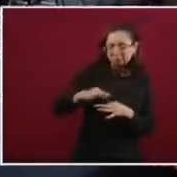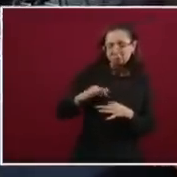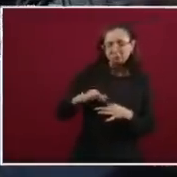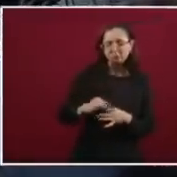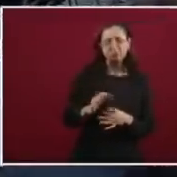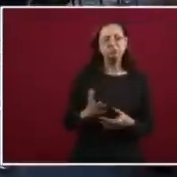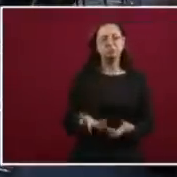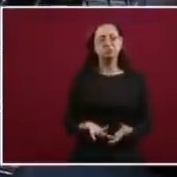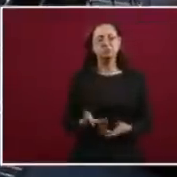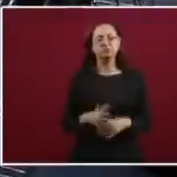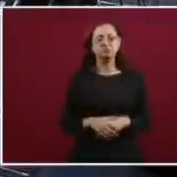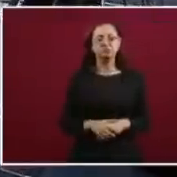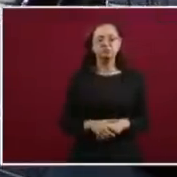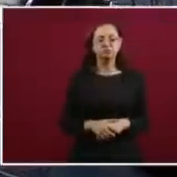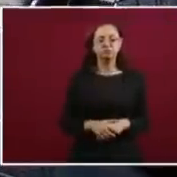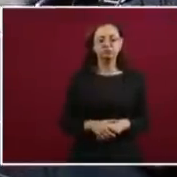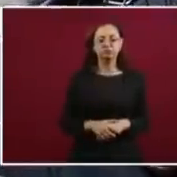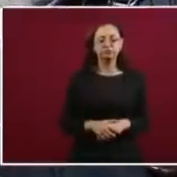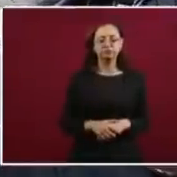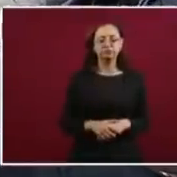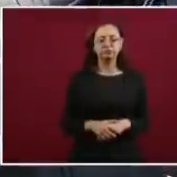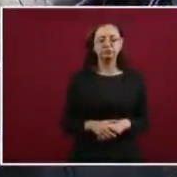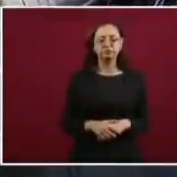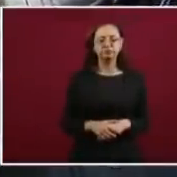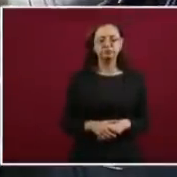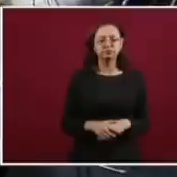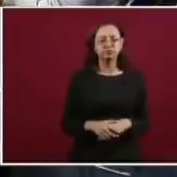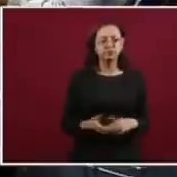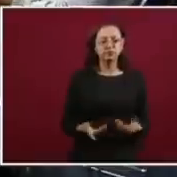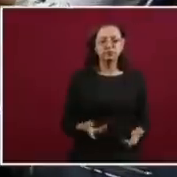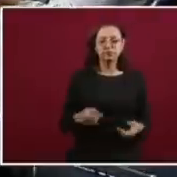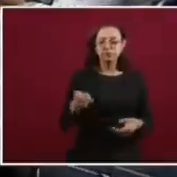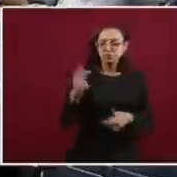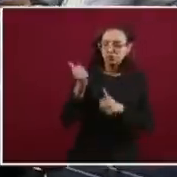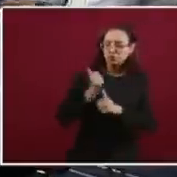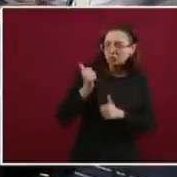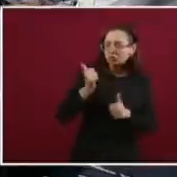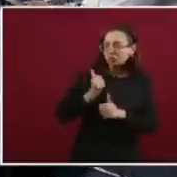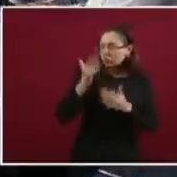te pagaban ellos a los soldados